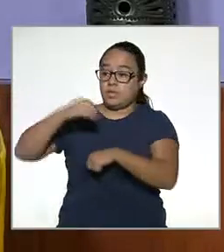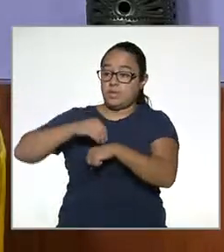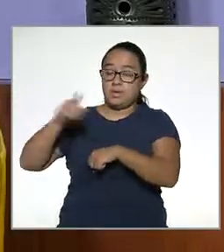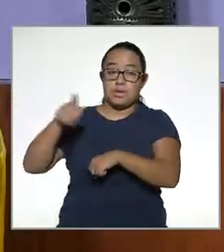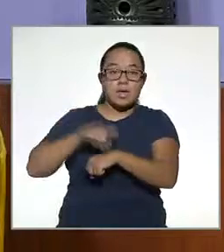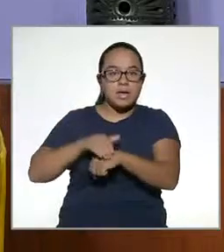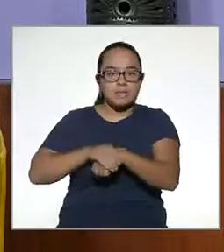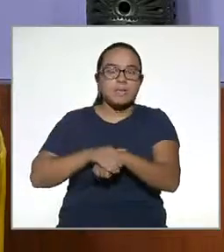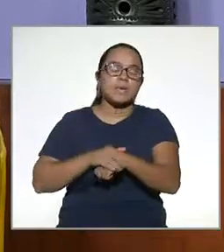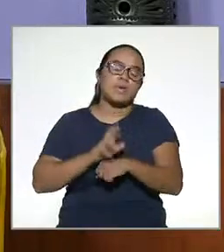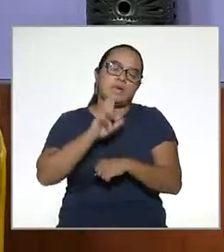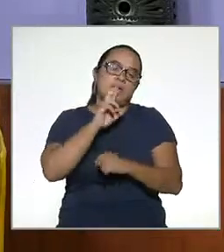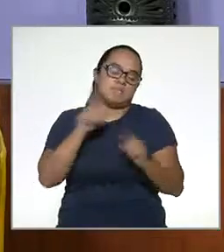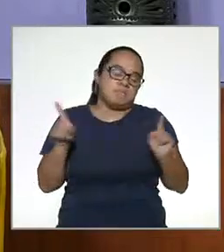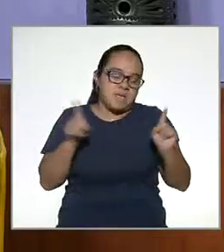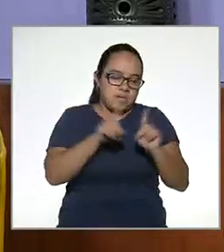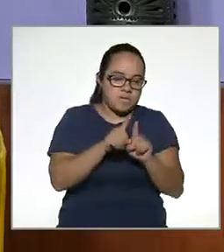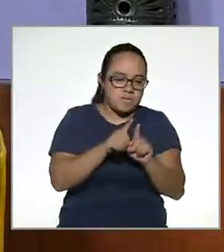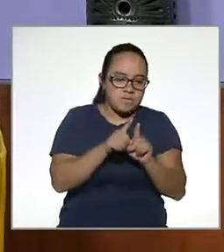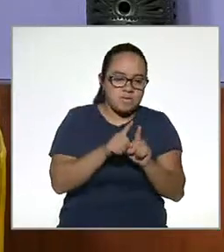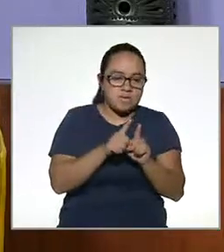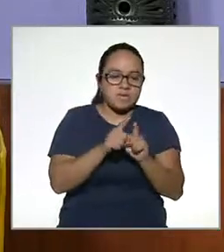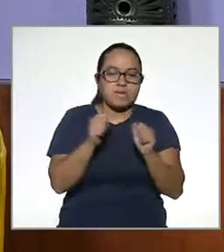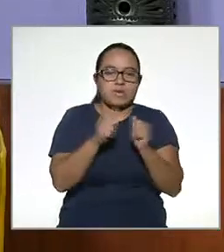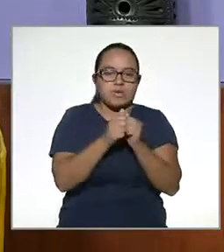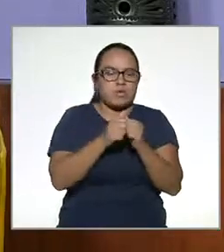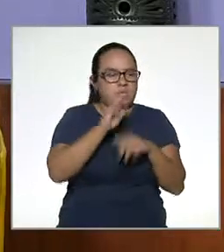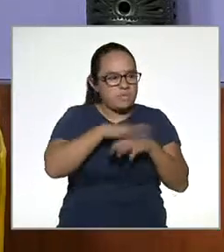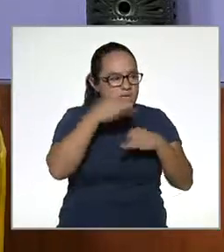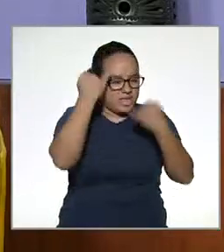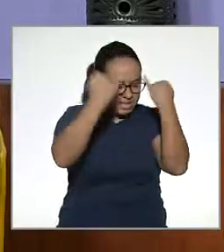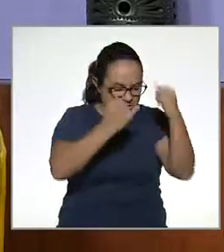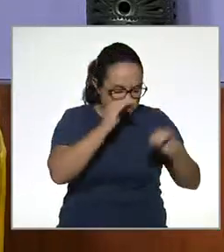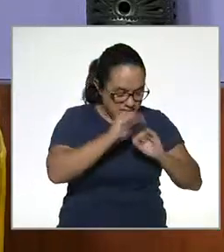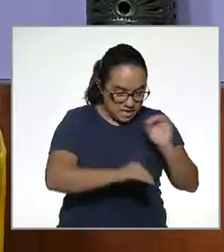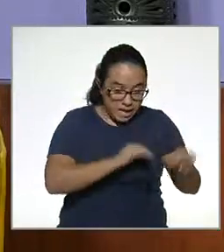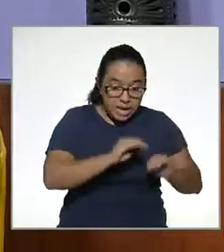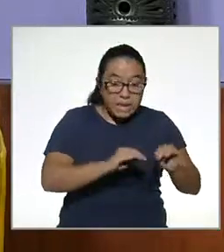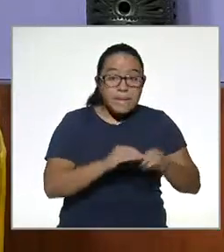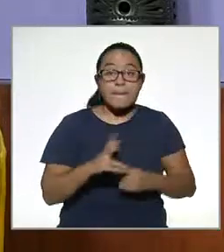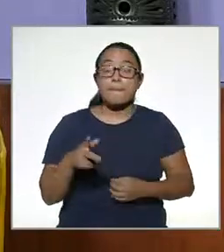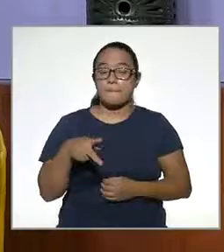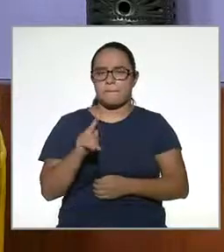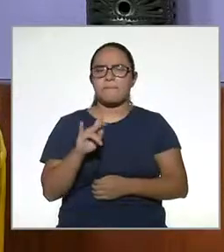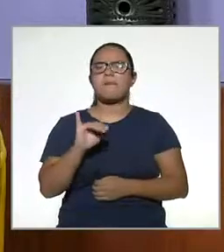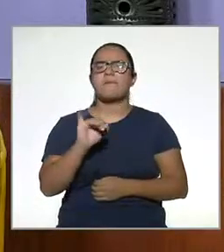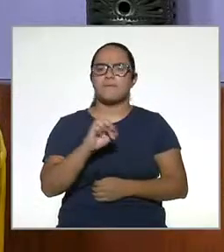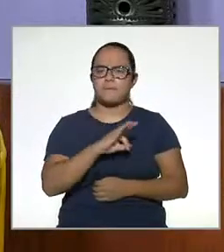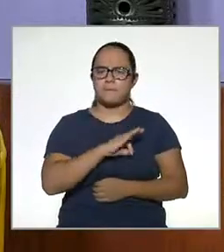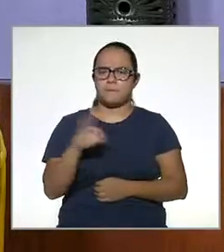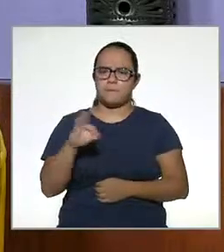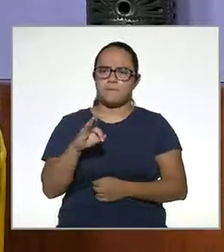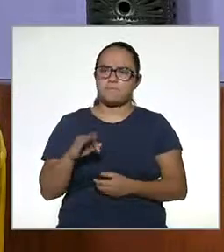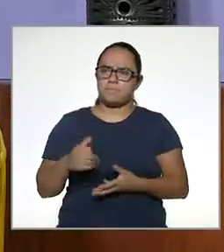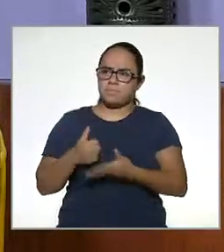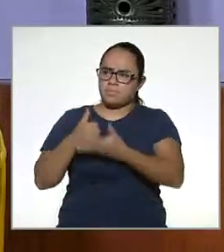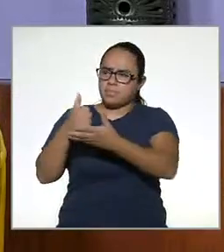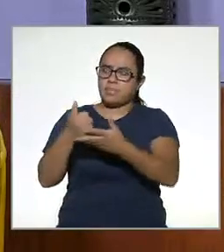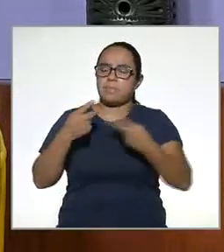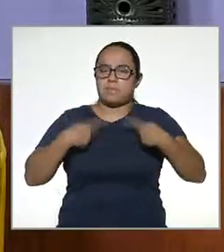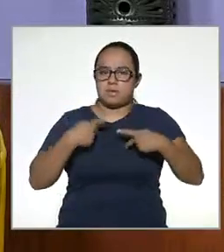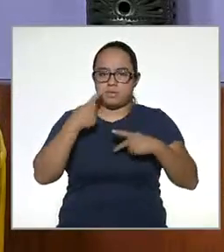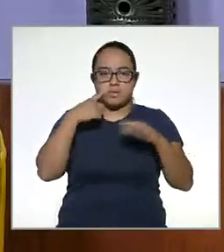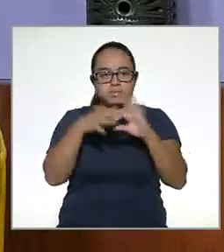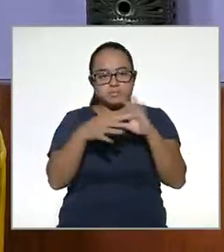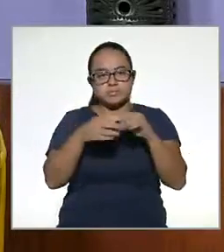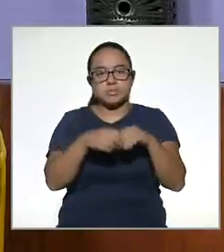bueno, se pone mejor la cosa, ¿no? O ya con los amigos se construye otra cosa, pero por eso digo, creo que podemos partir de ayudar también a la gente a entender